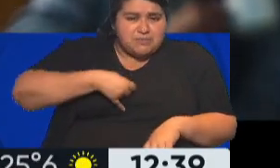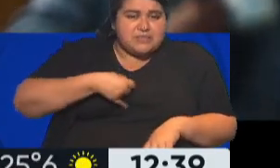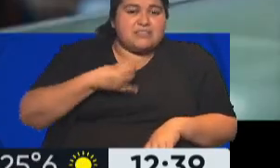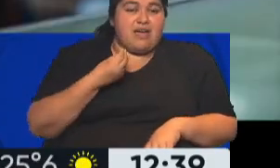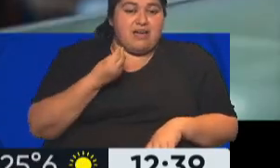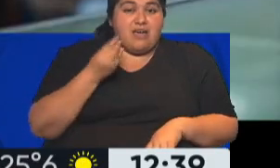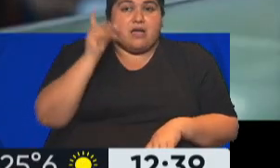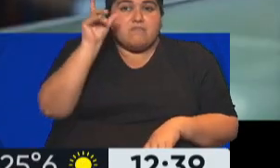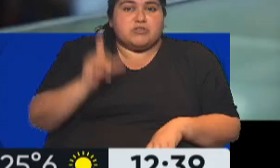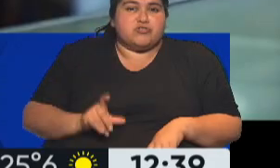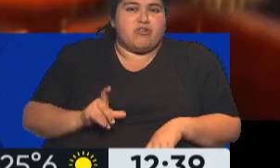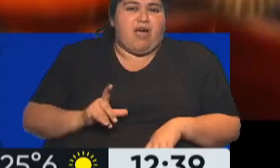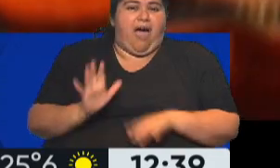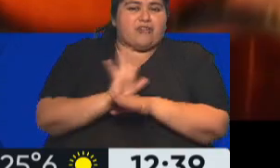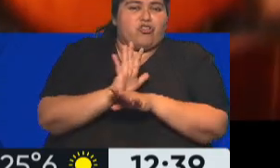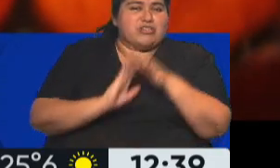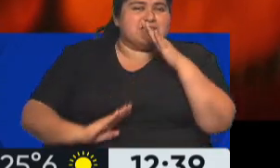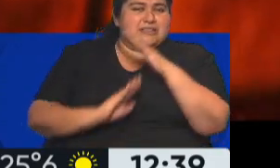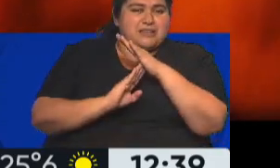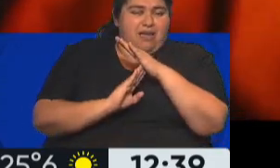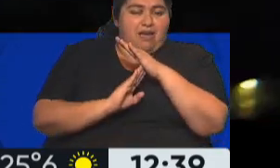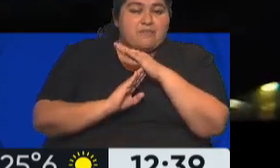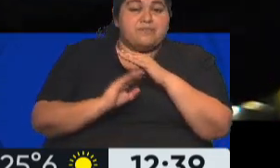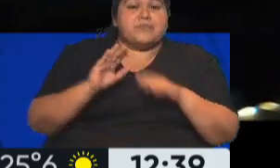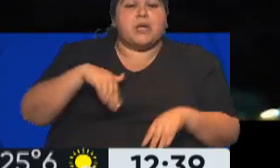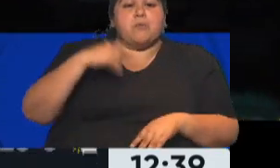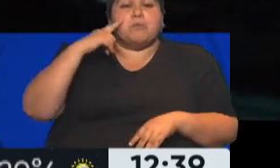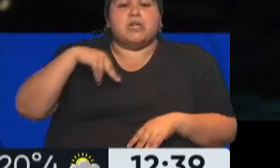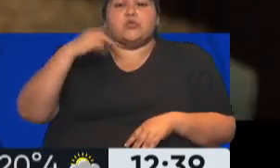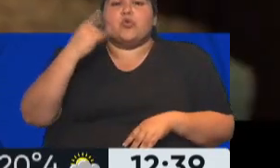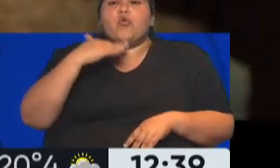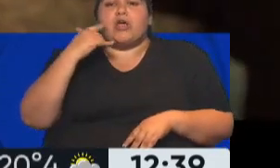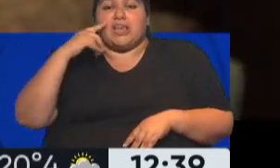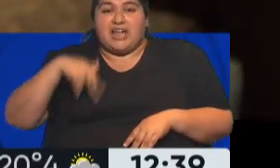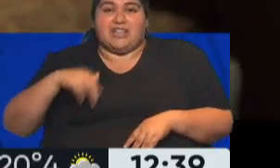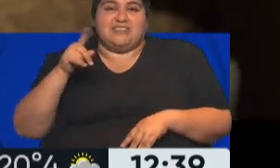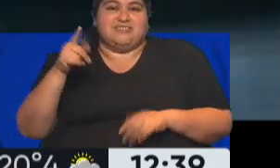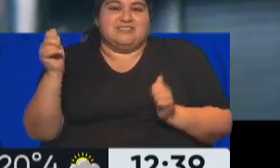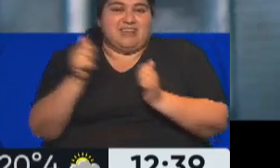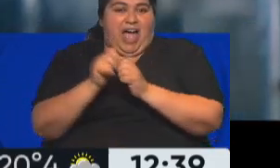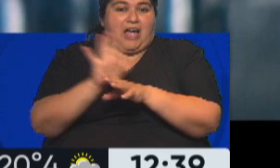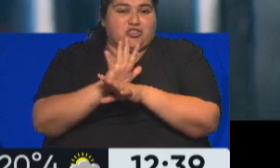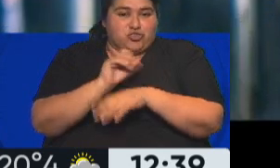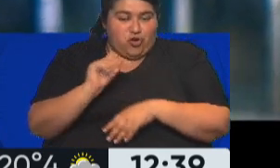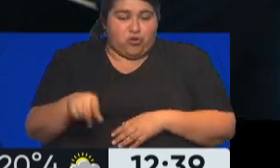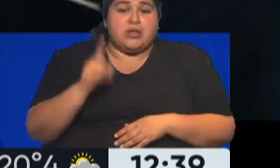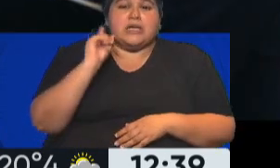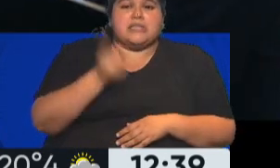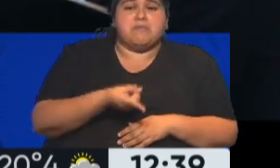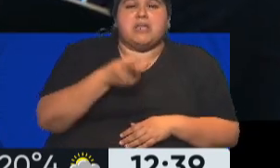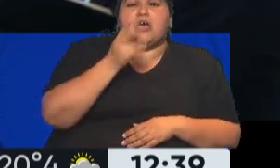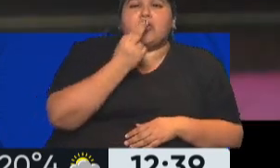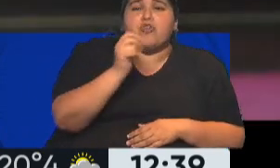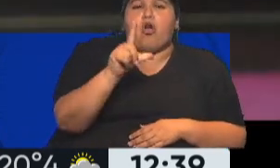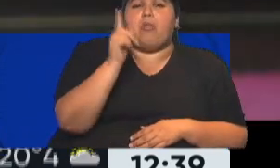personaje central de esta película, que tiene a Juan Minujín en el elenco y que también tiene en el rol de los padres a